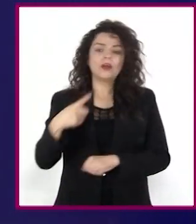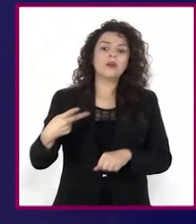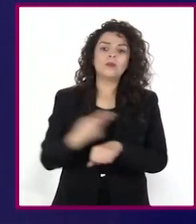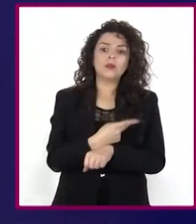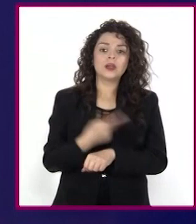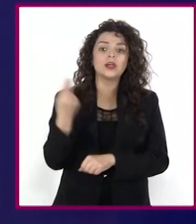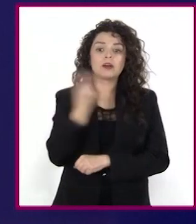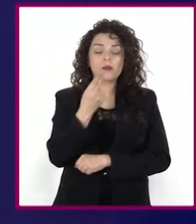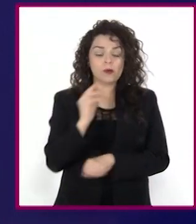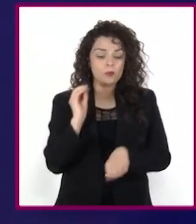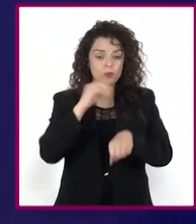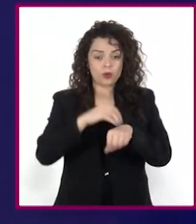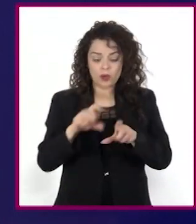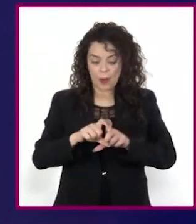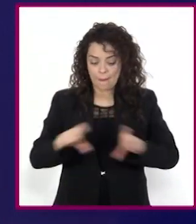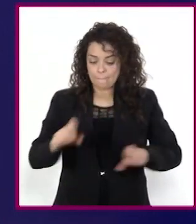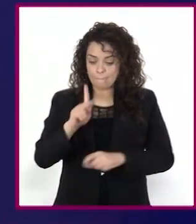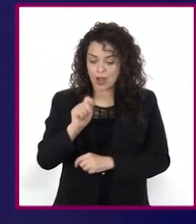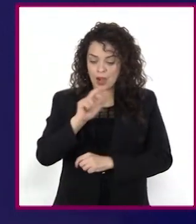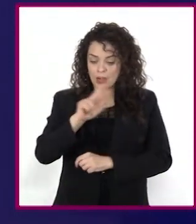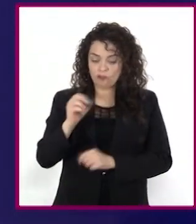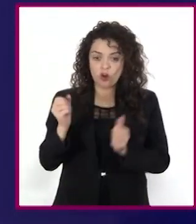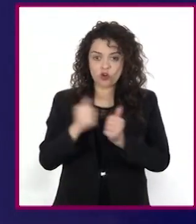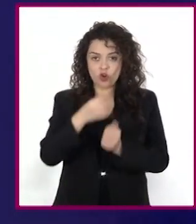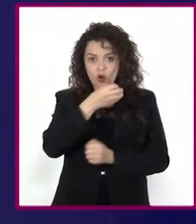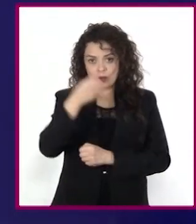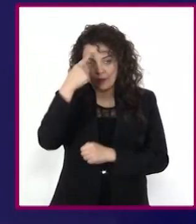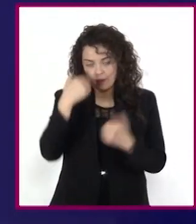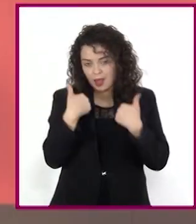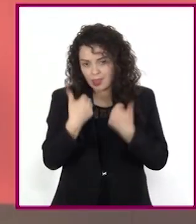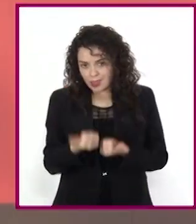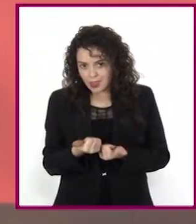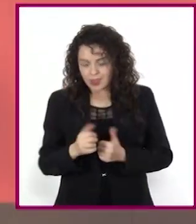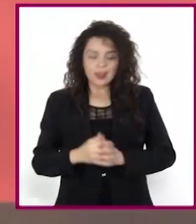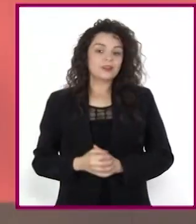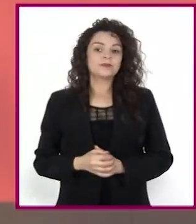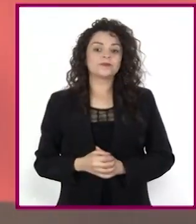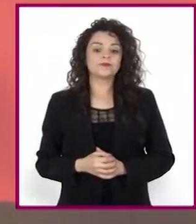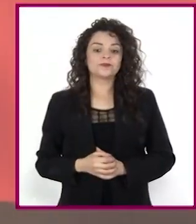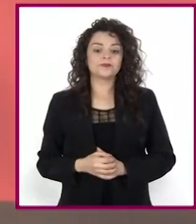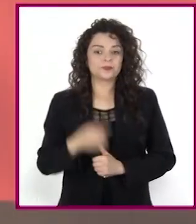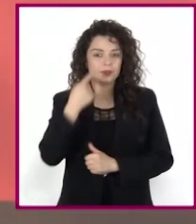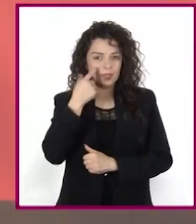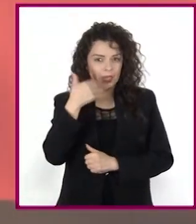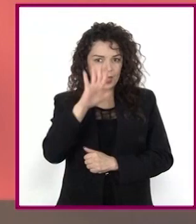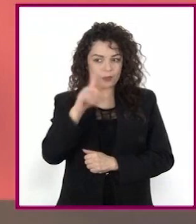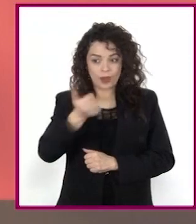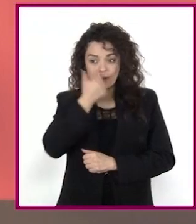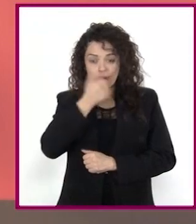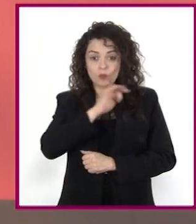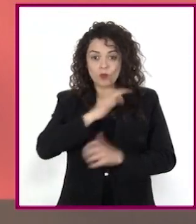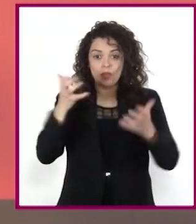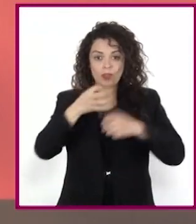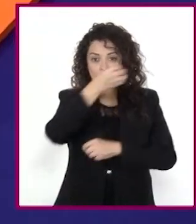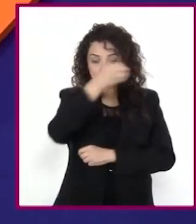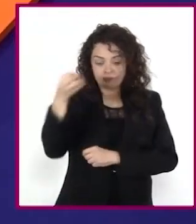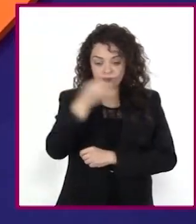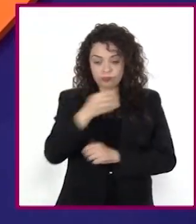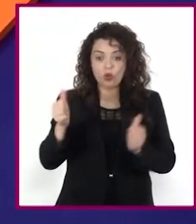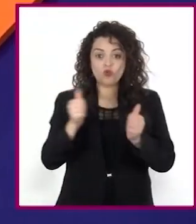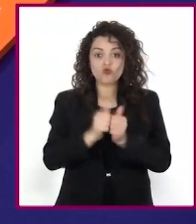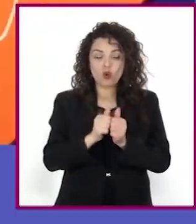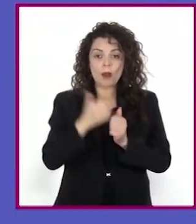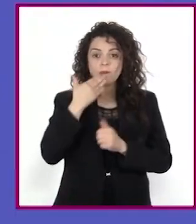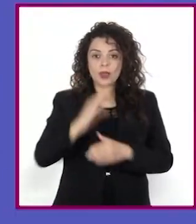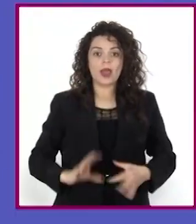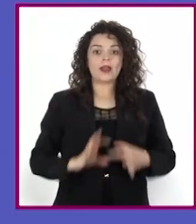colocar los párrafos en orden para entender la monografía. Veamos si las y los alumnos pueden organizar el texto coherentemente.